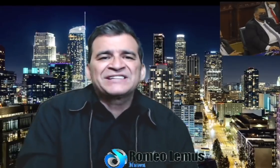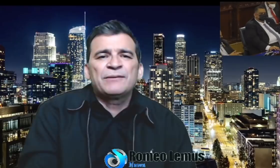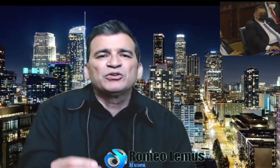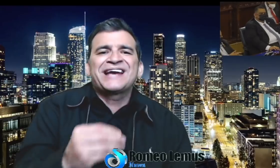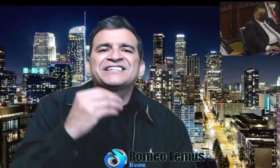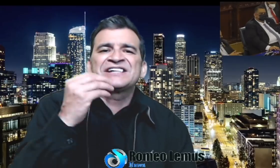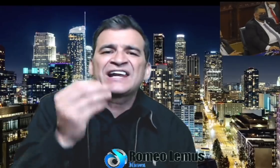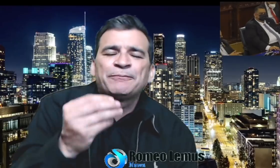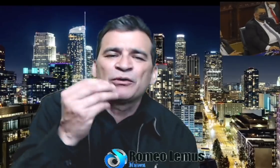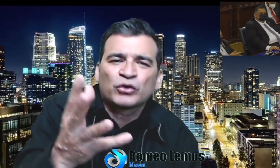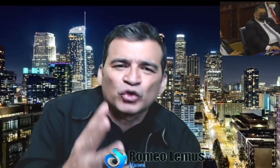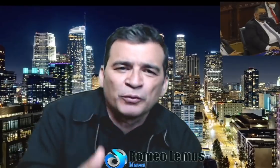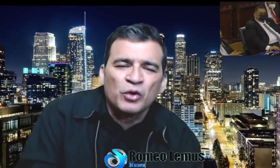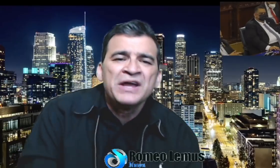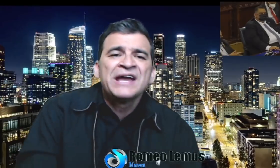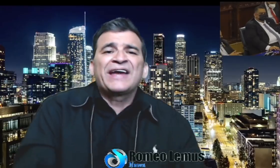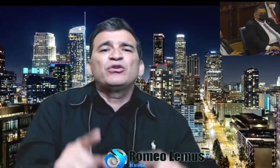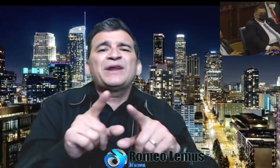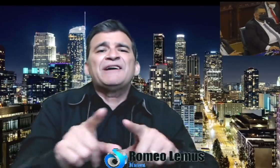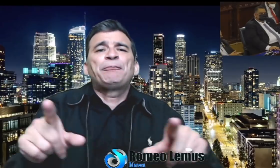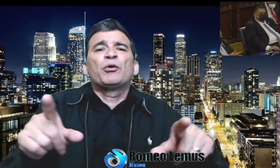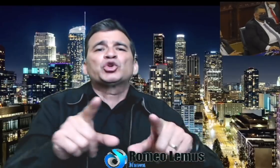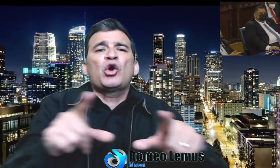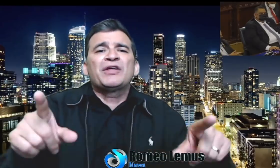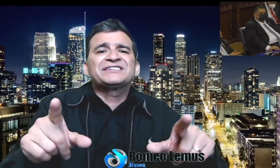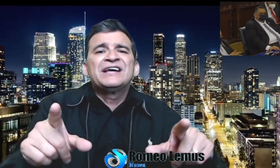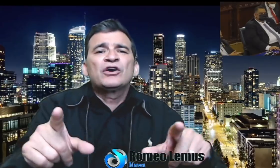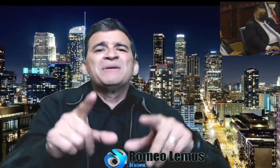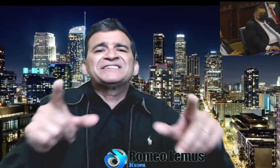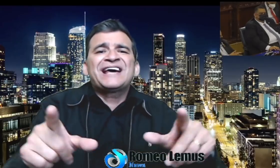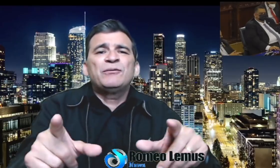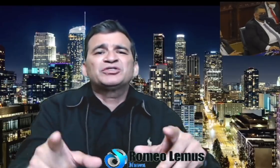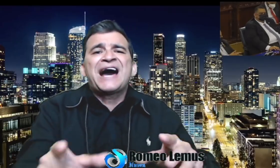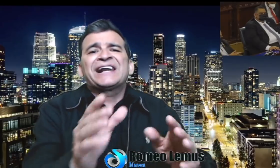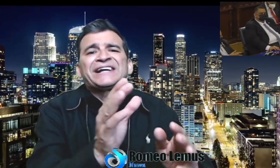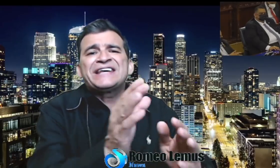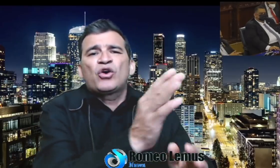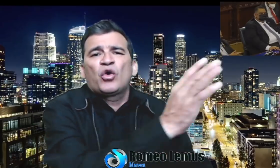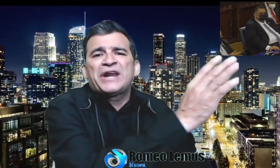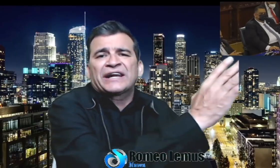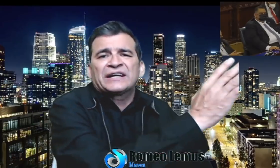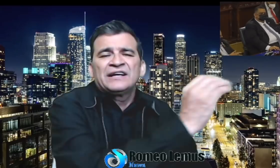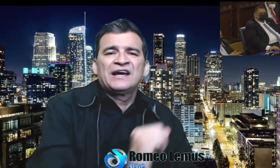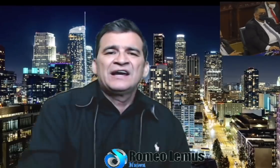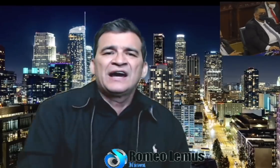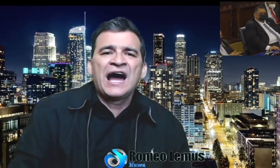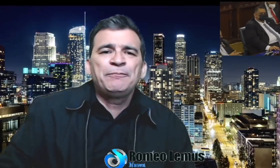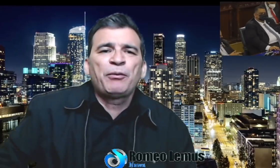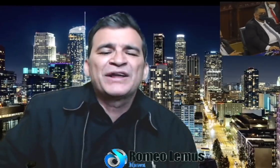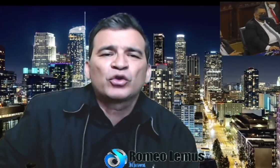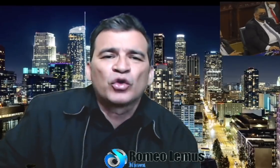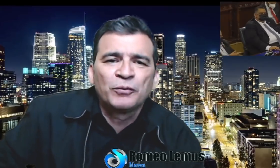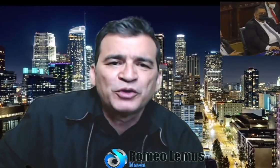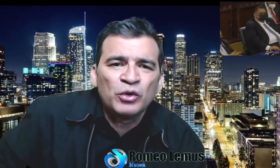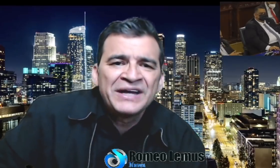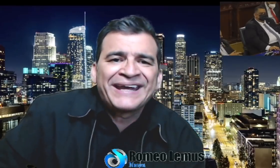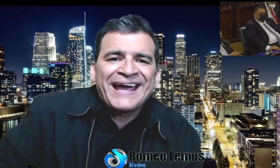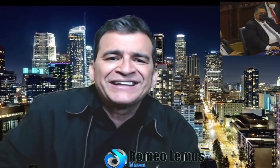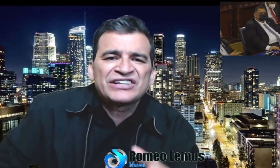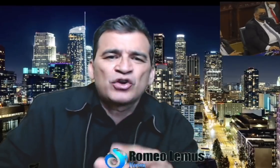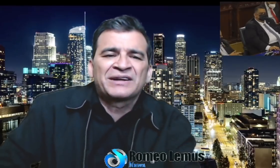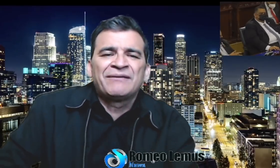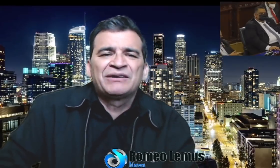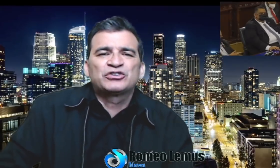todas comenzamos a aislar el poder corrupto que de una vez por todas comenzábamos a arrinconar al poder corrupto